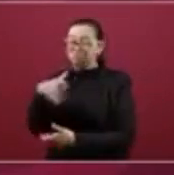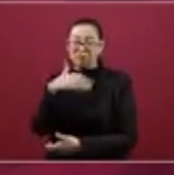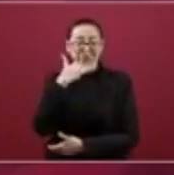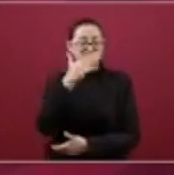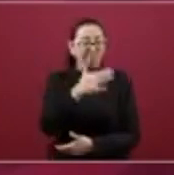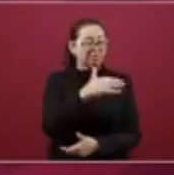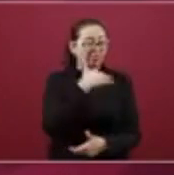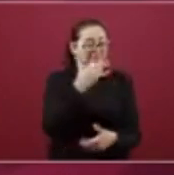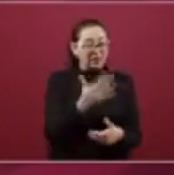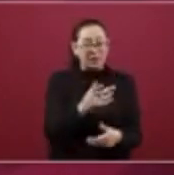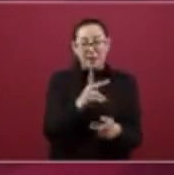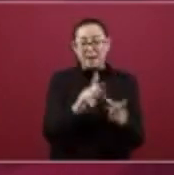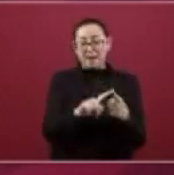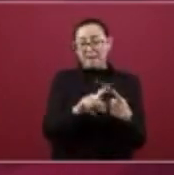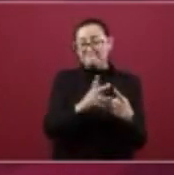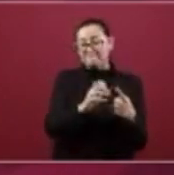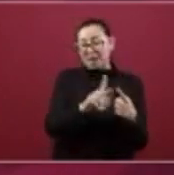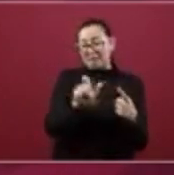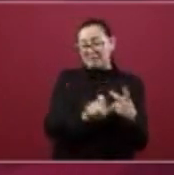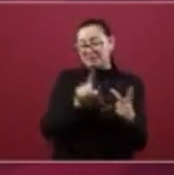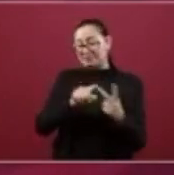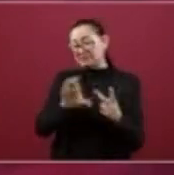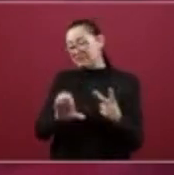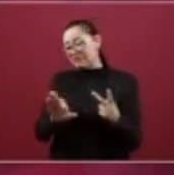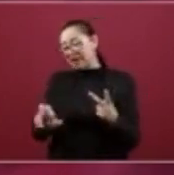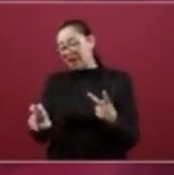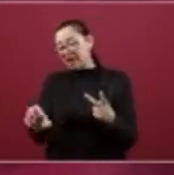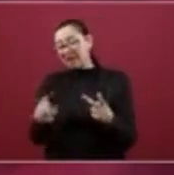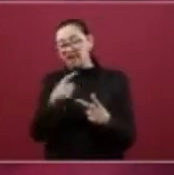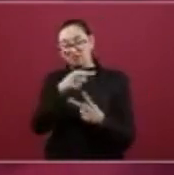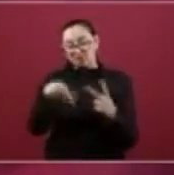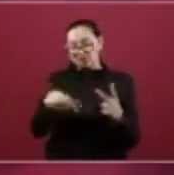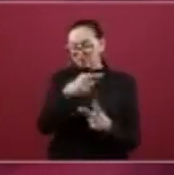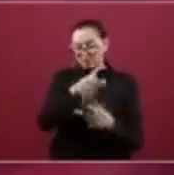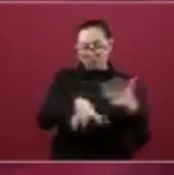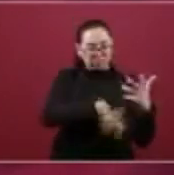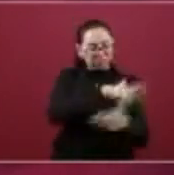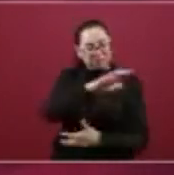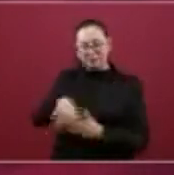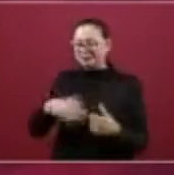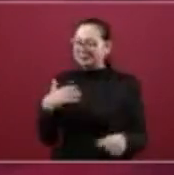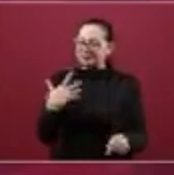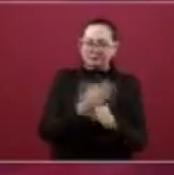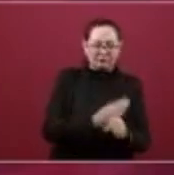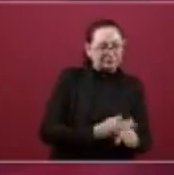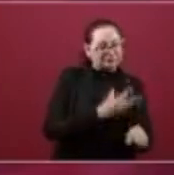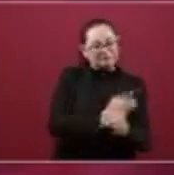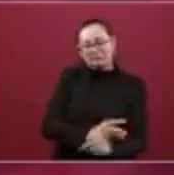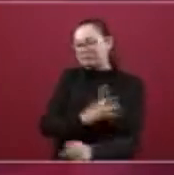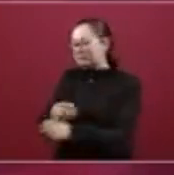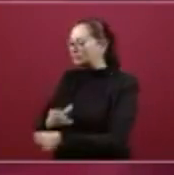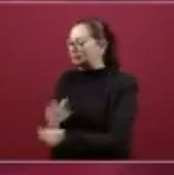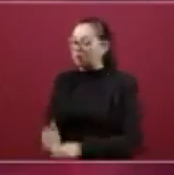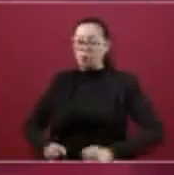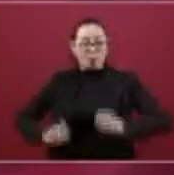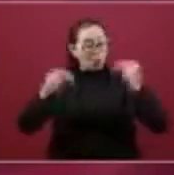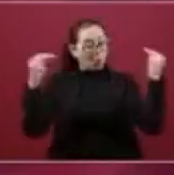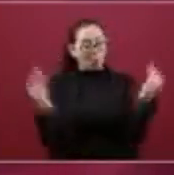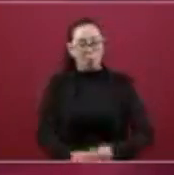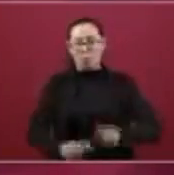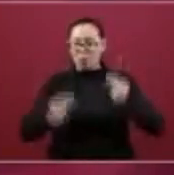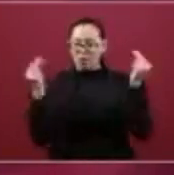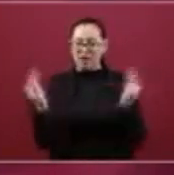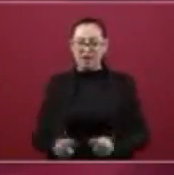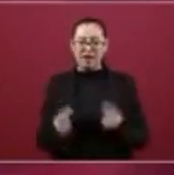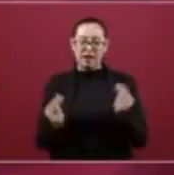tanto en PEME como en la Comisión Federal de Electricidad. Le estamos dando atención especial a la